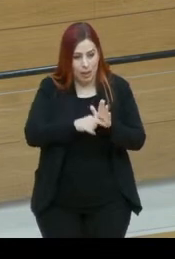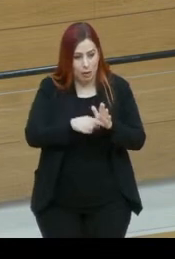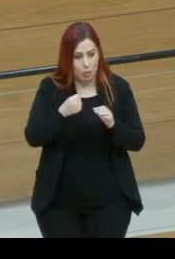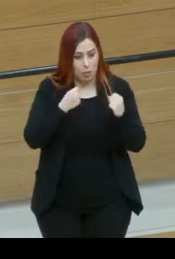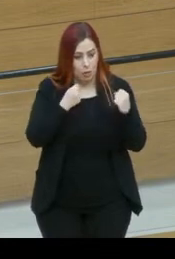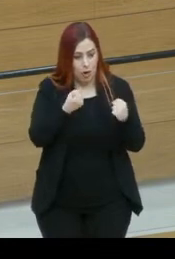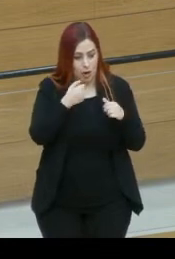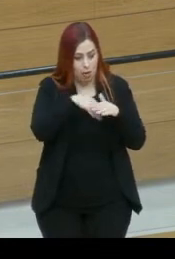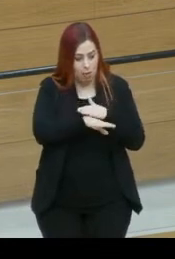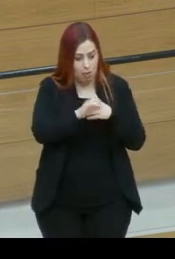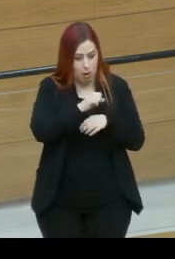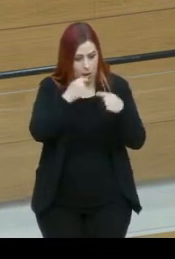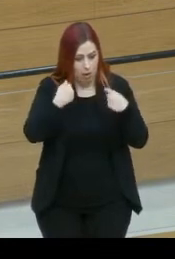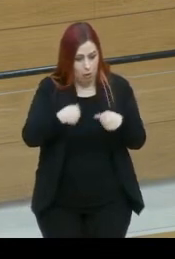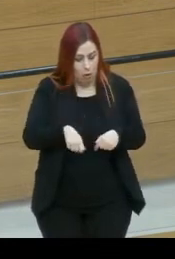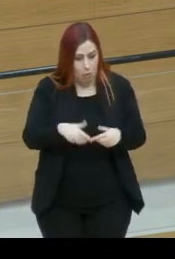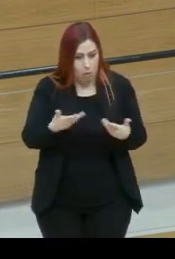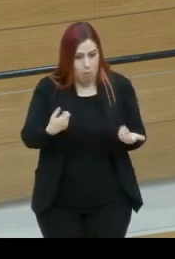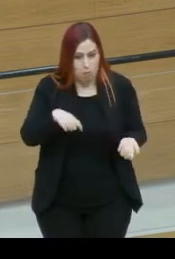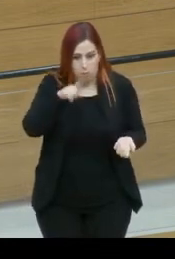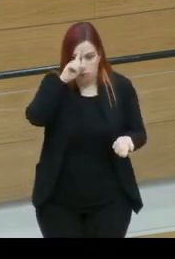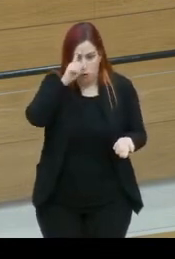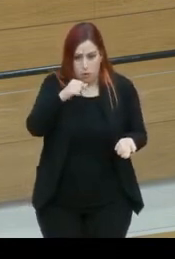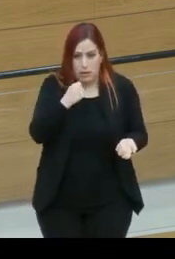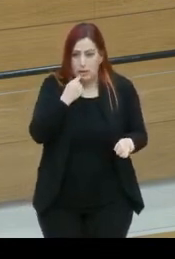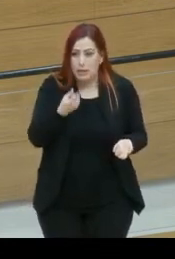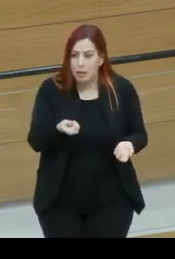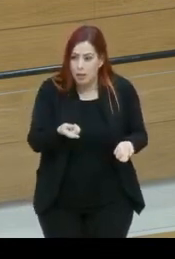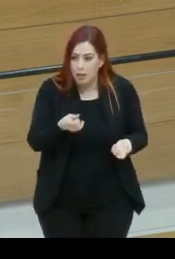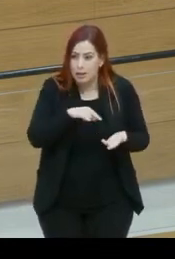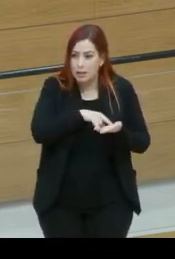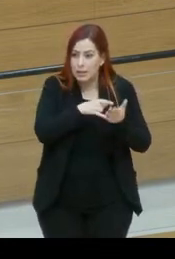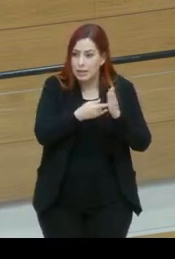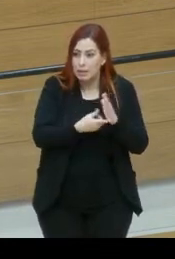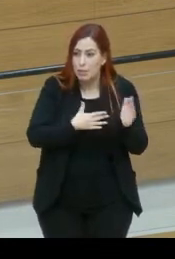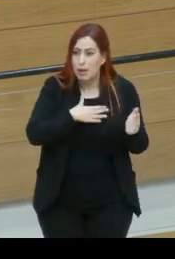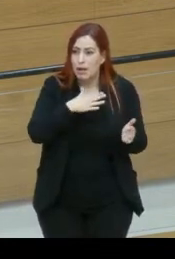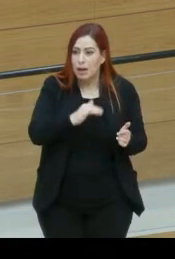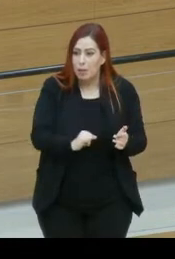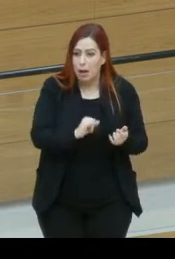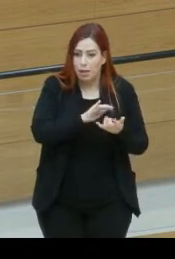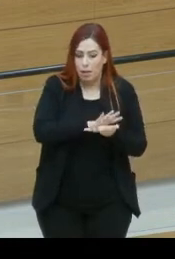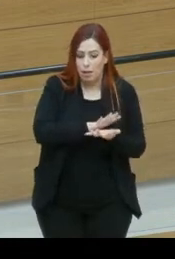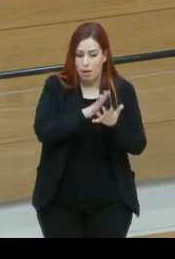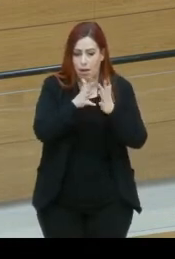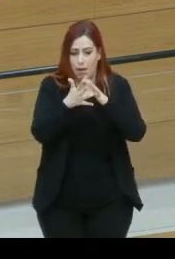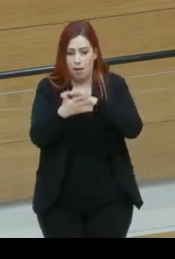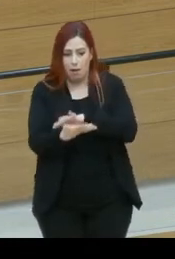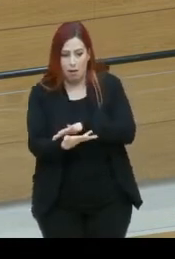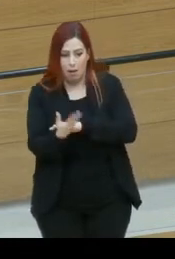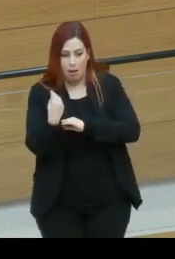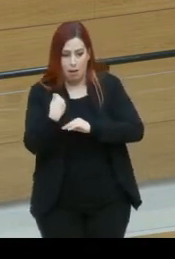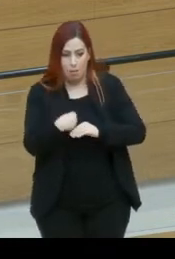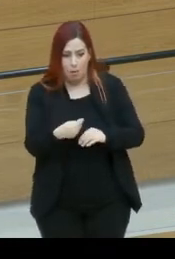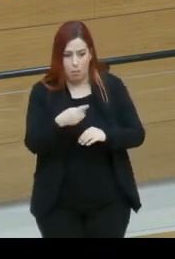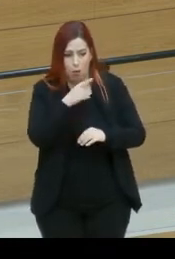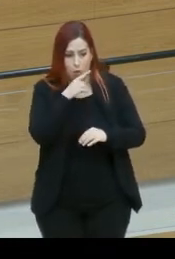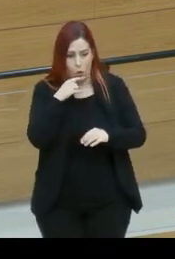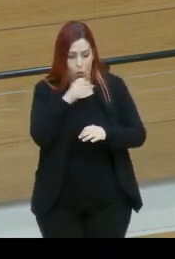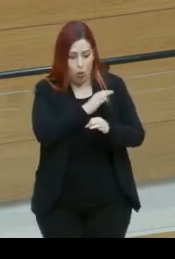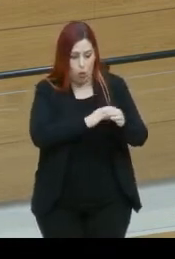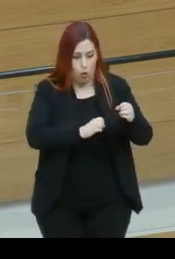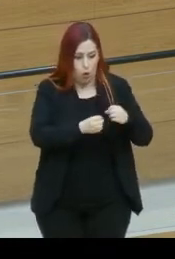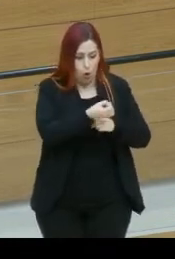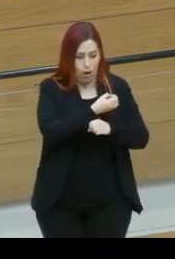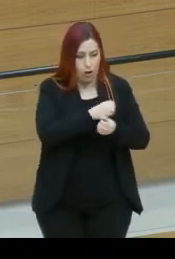glucógeno en el cuerpo, pero no sabría decirte algún sistema capaz de transformar ese glucógeno de